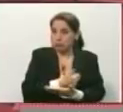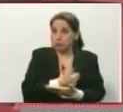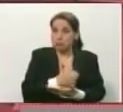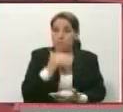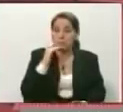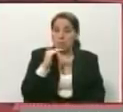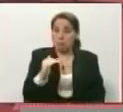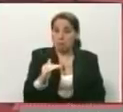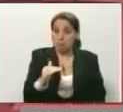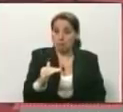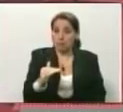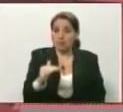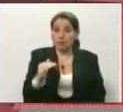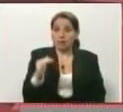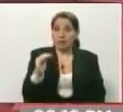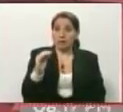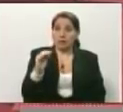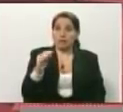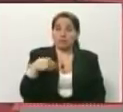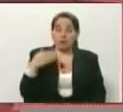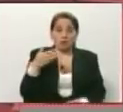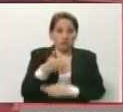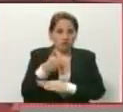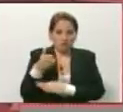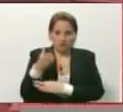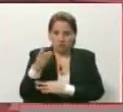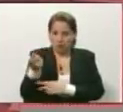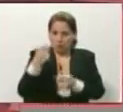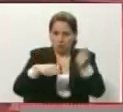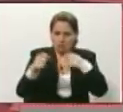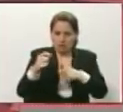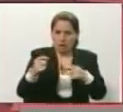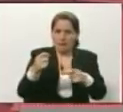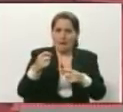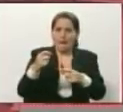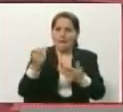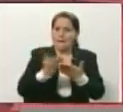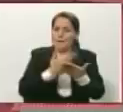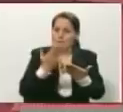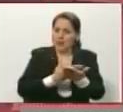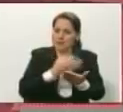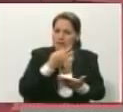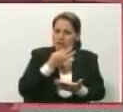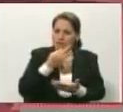Todos esos que fueron a asomarse ya a ver si le vendían un plátano de esos verdes.